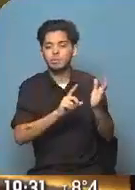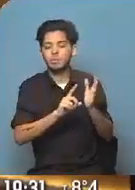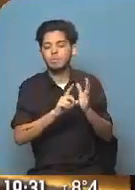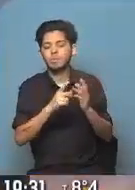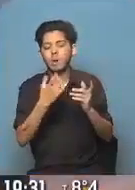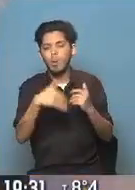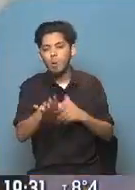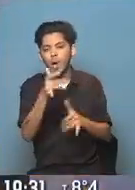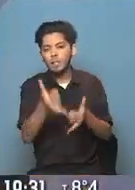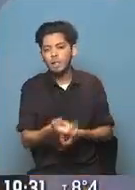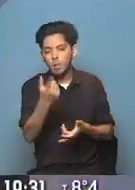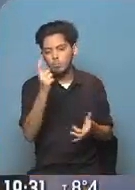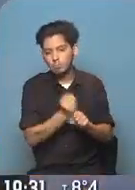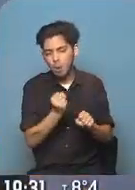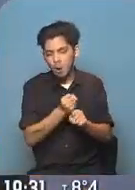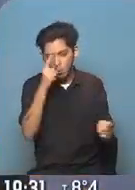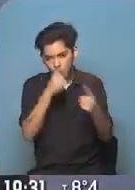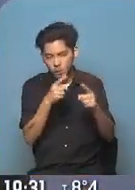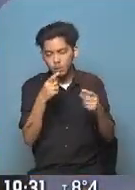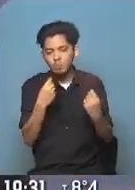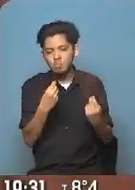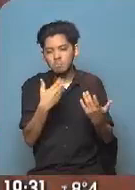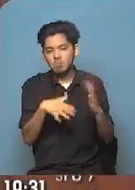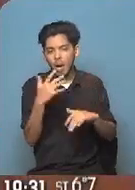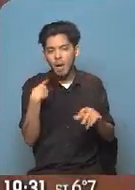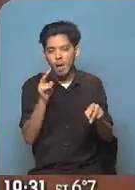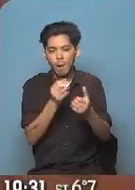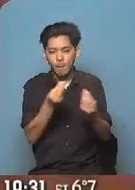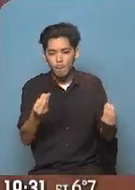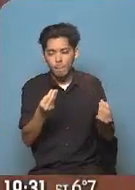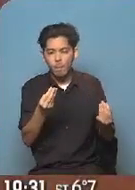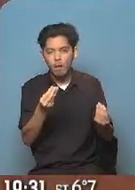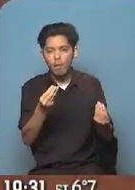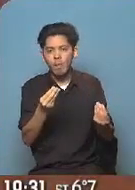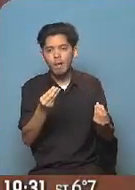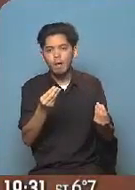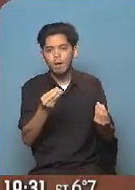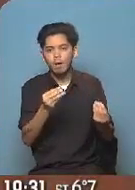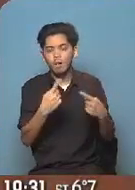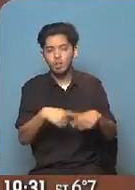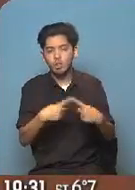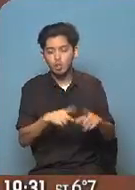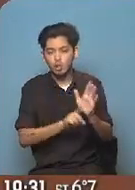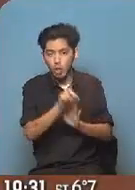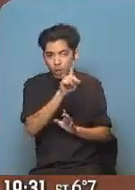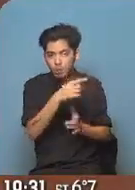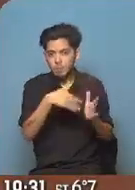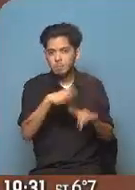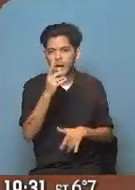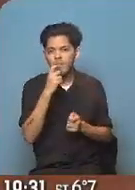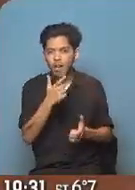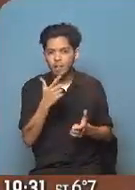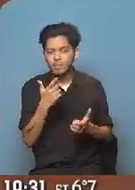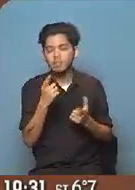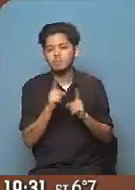van a tener una tarea centralmente disuasiva ocupando espacio sobre la frontera del norte pero además facilitando la